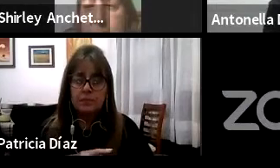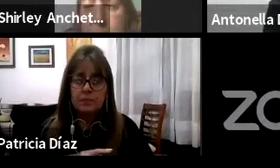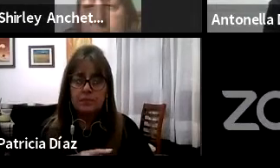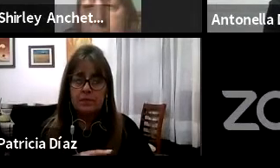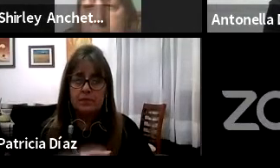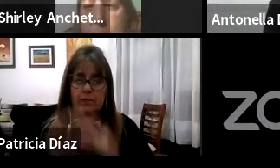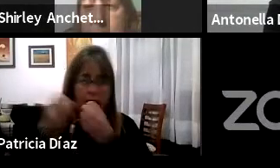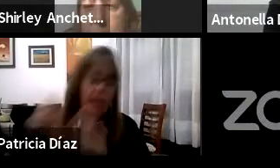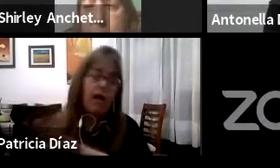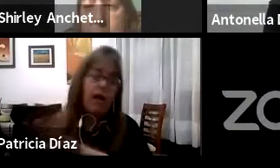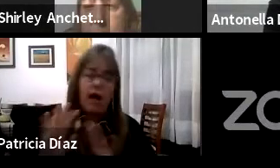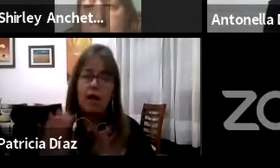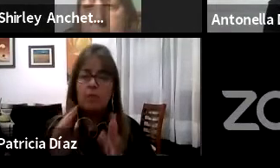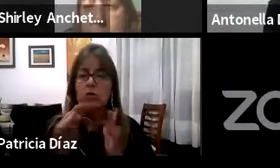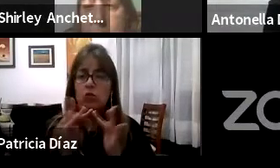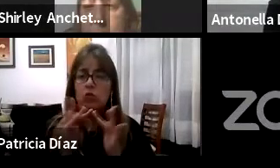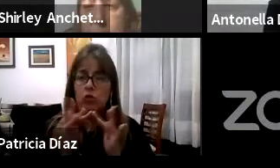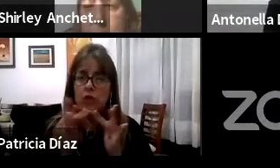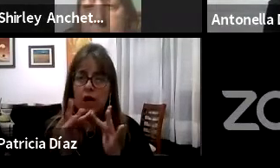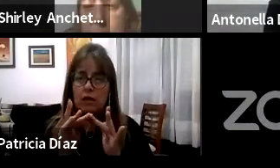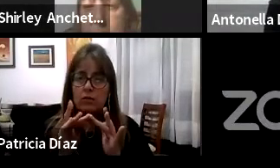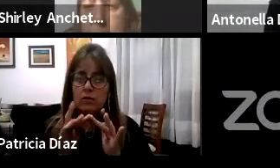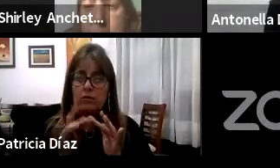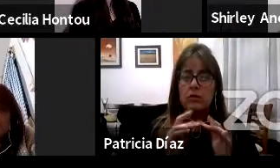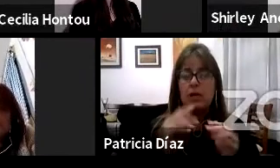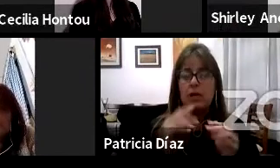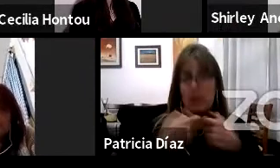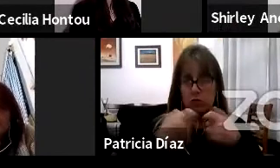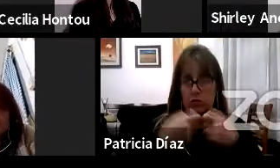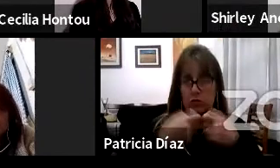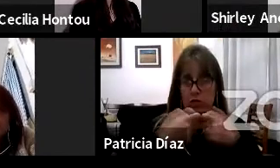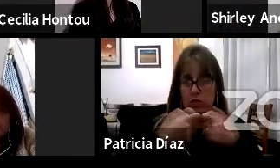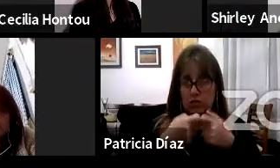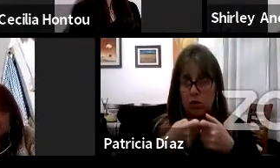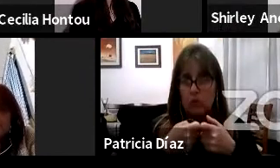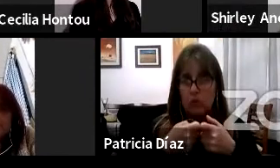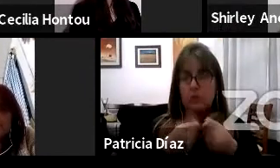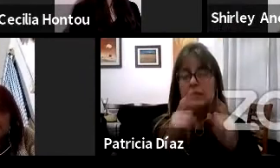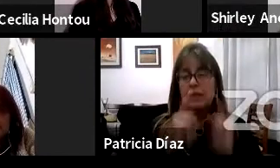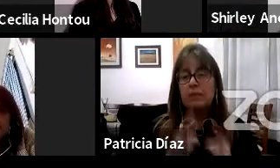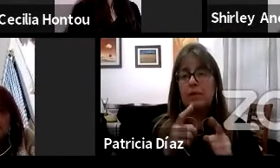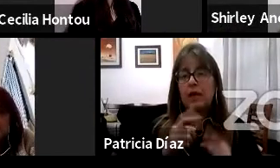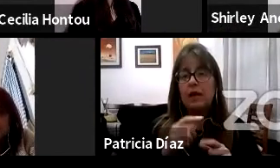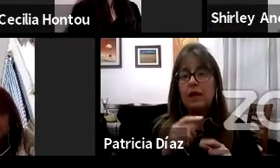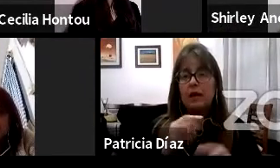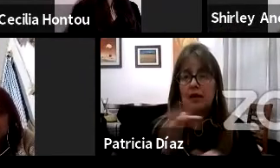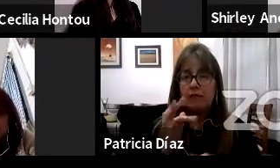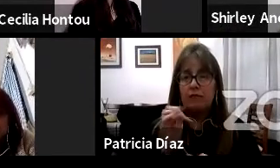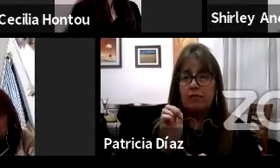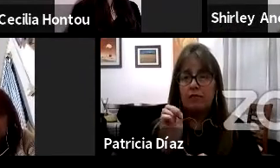Dejamos después el contacto de AFAUCO y de la Federación, también podemos transmitirlo a la Federación.